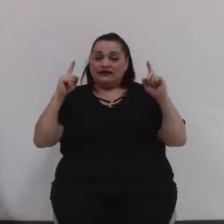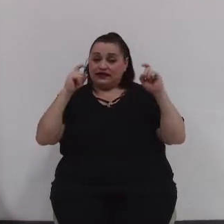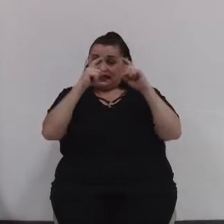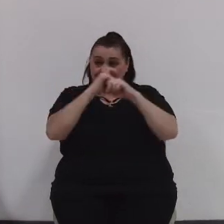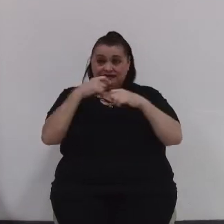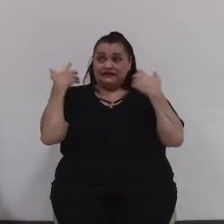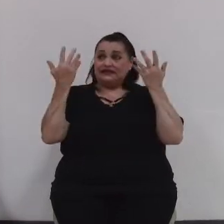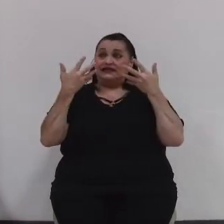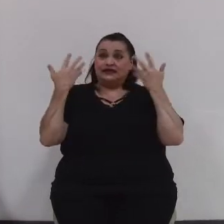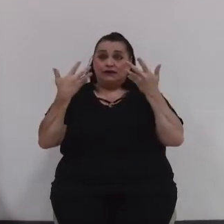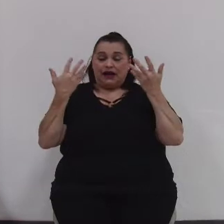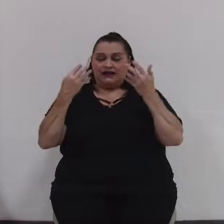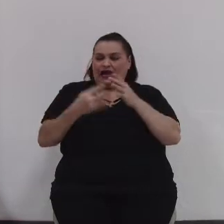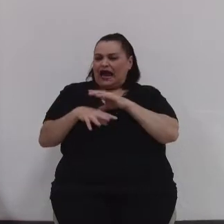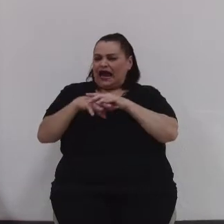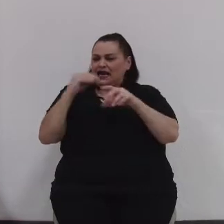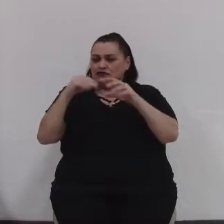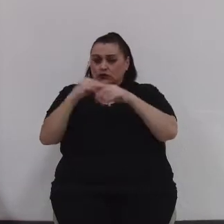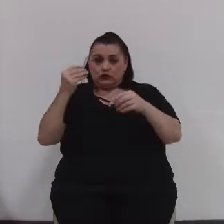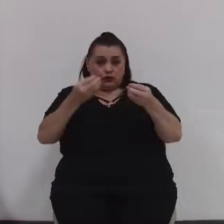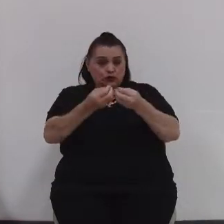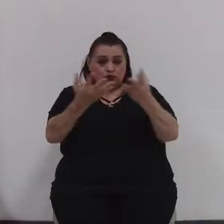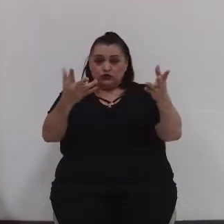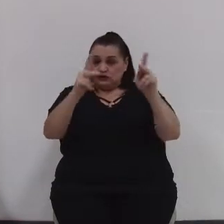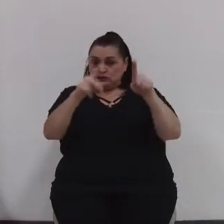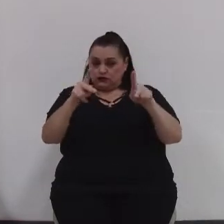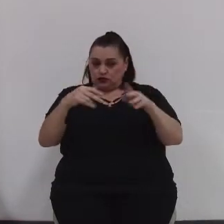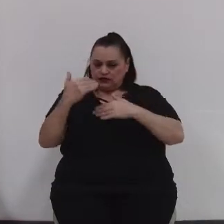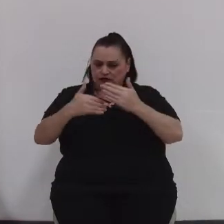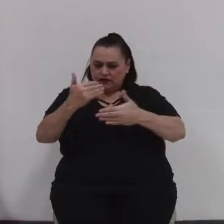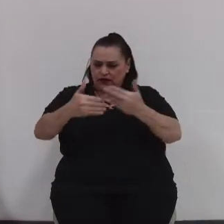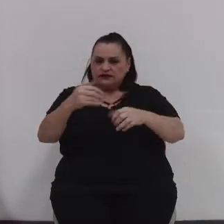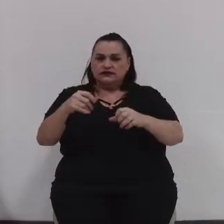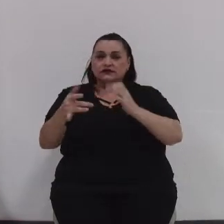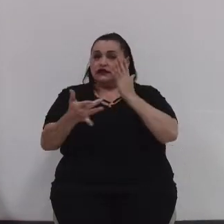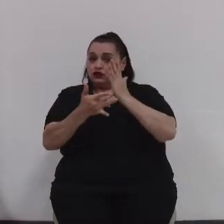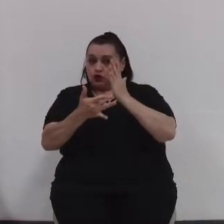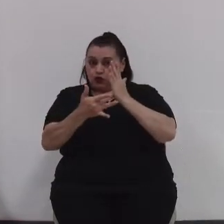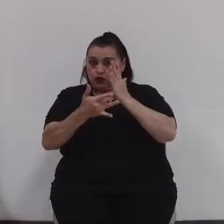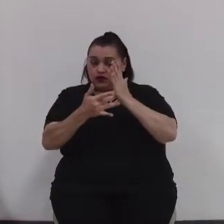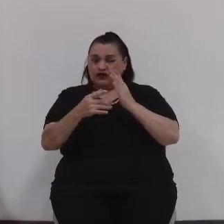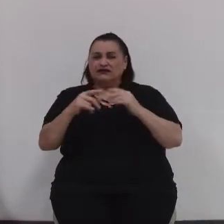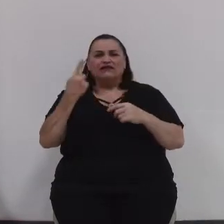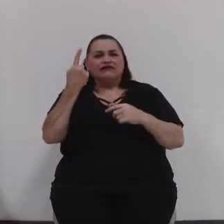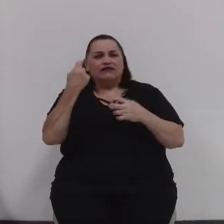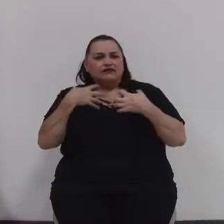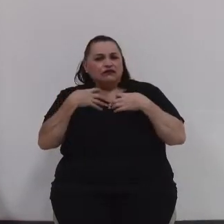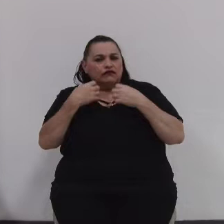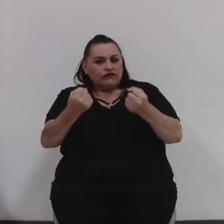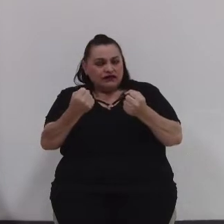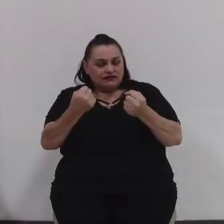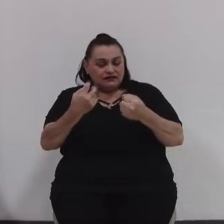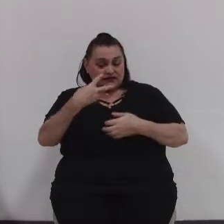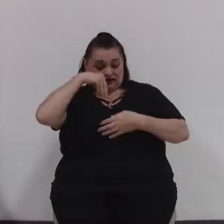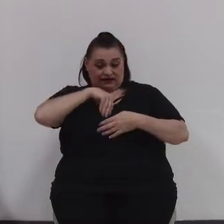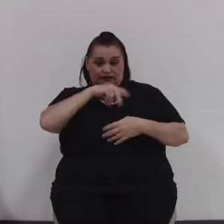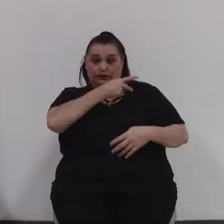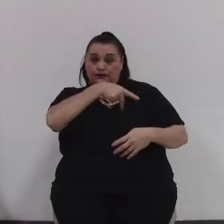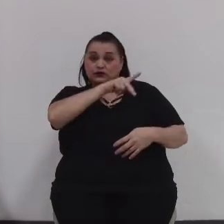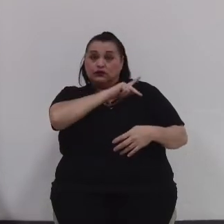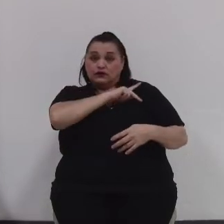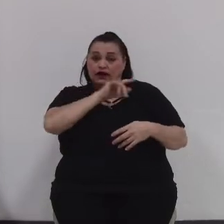la exclusión de muchas personas de los avances tecnológicos, la desconfianza interpersonal y